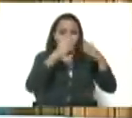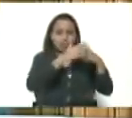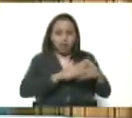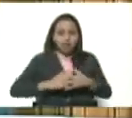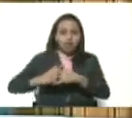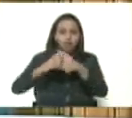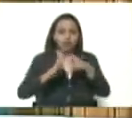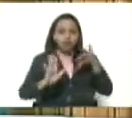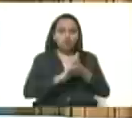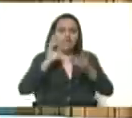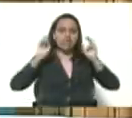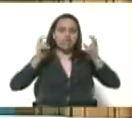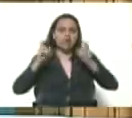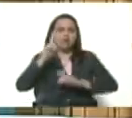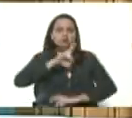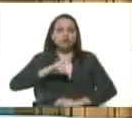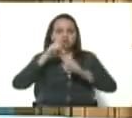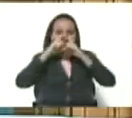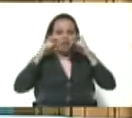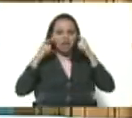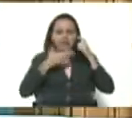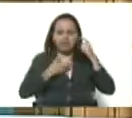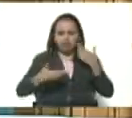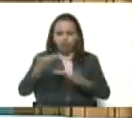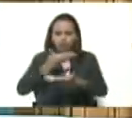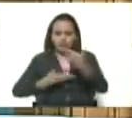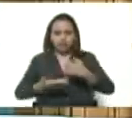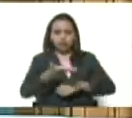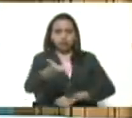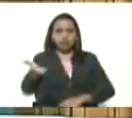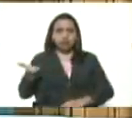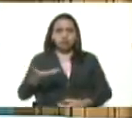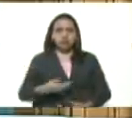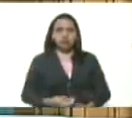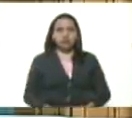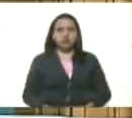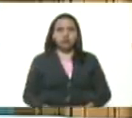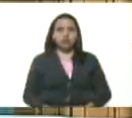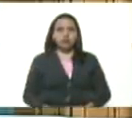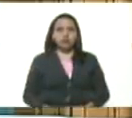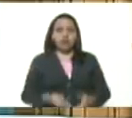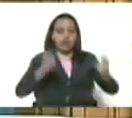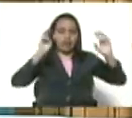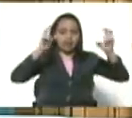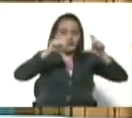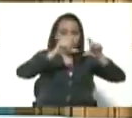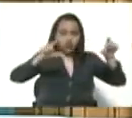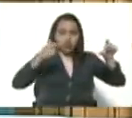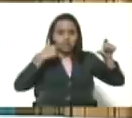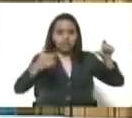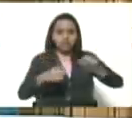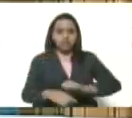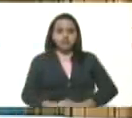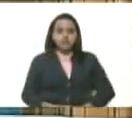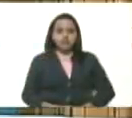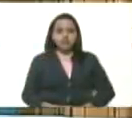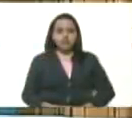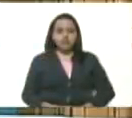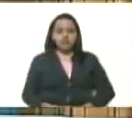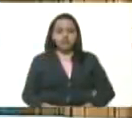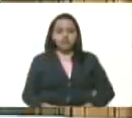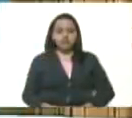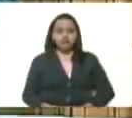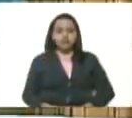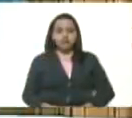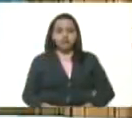estadounidense sobre el tema de la mascarilla. La quiero compartir con ustedes. El titular es Agencia de Salud de Estados